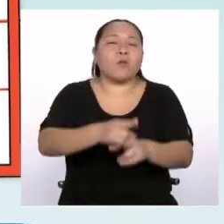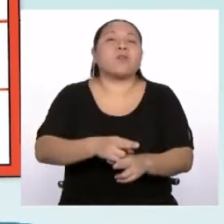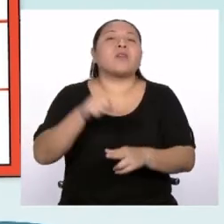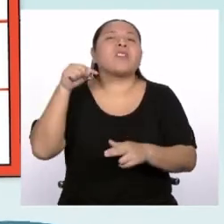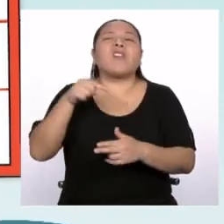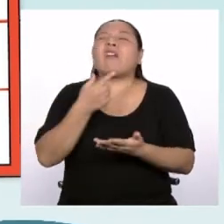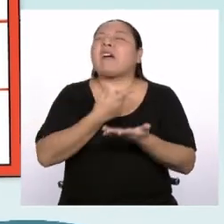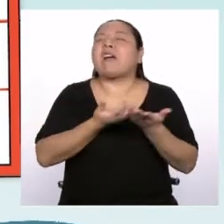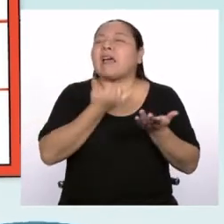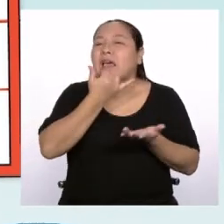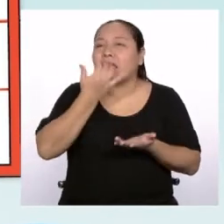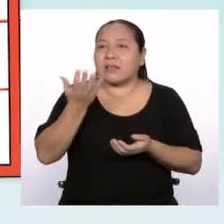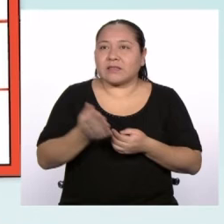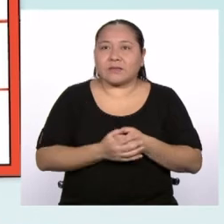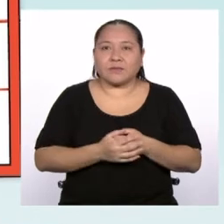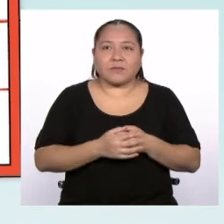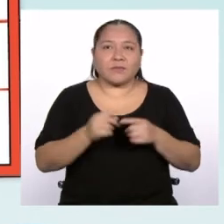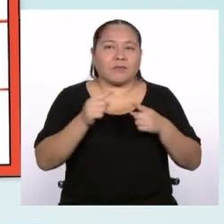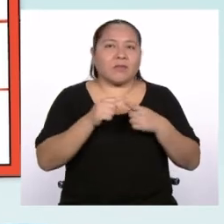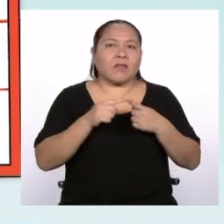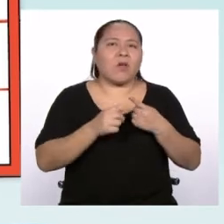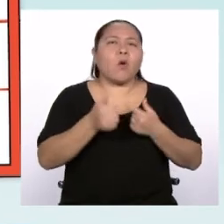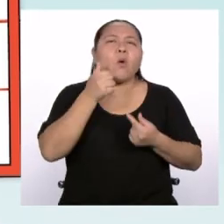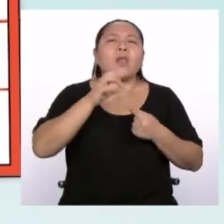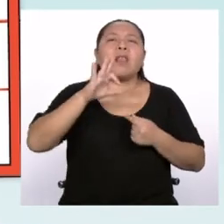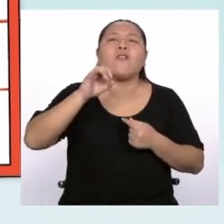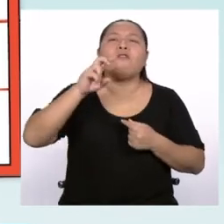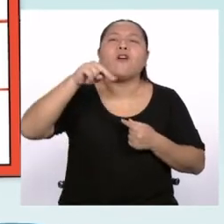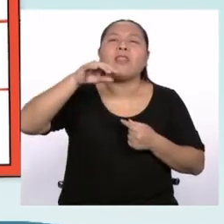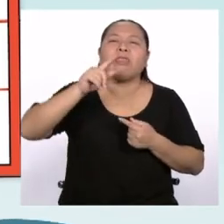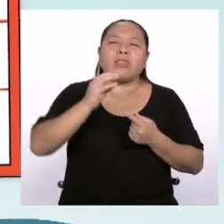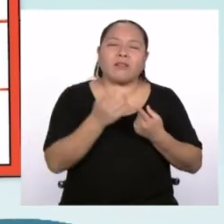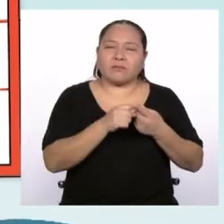siguientes preguntas. ¿Qué tipo de fuente es?